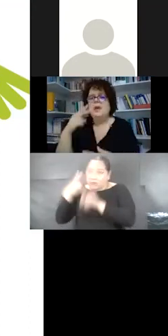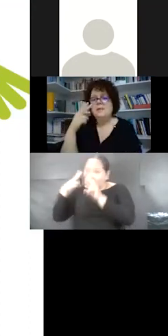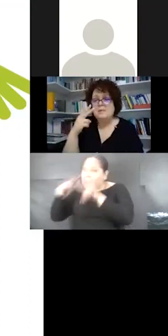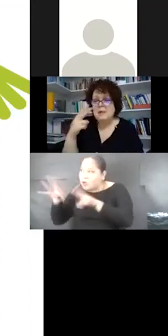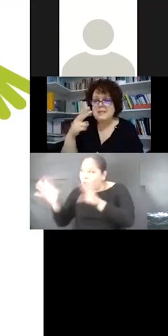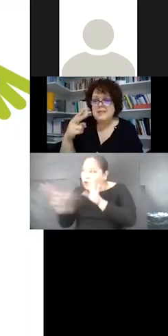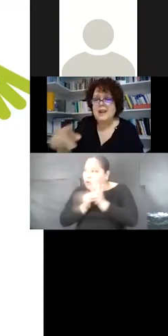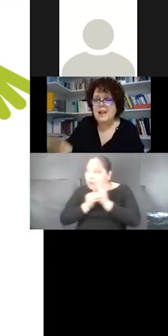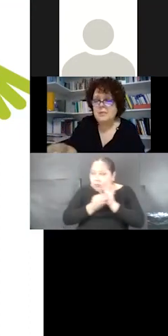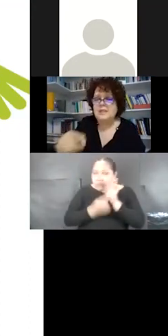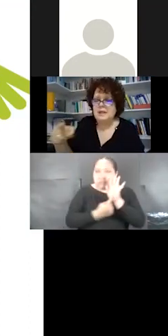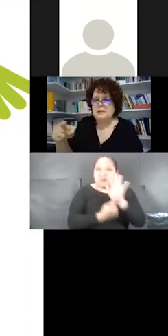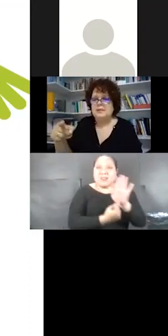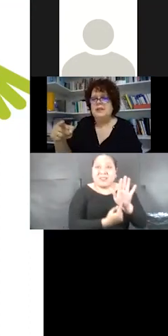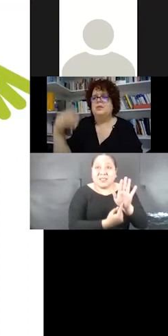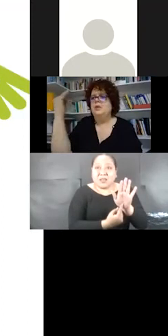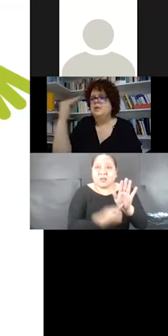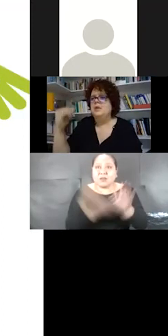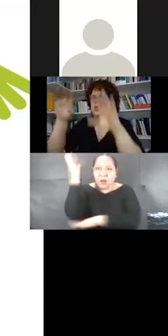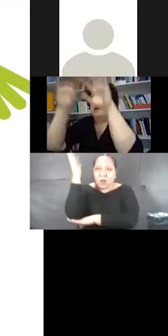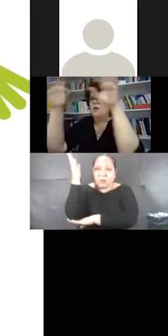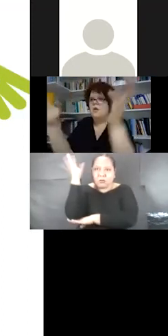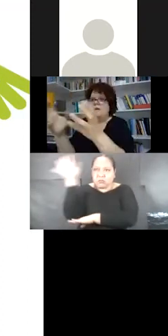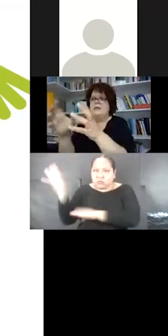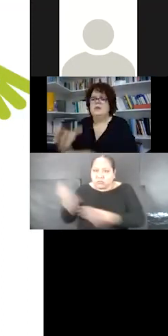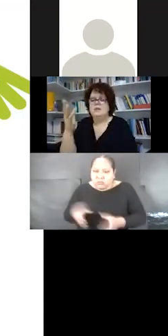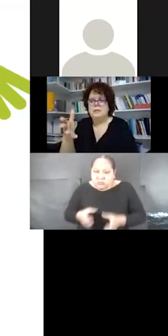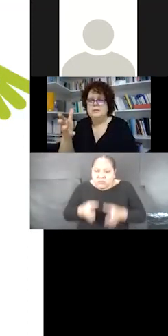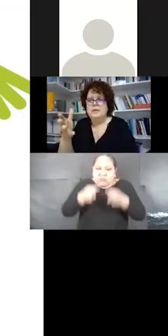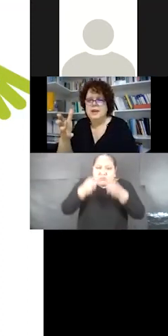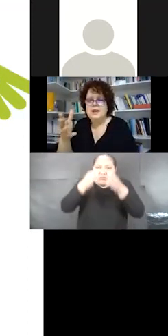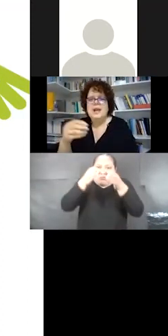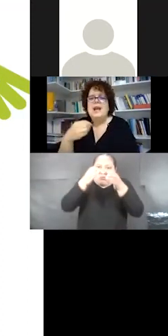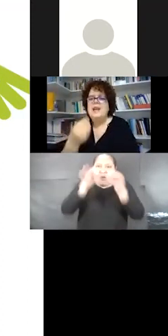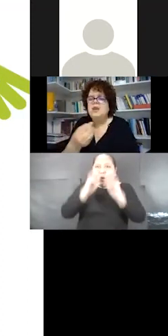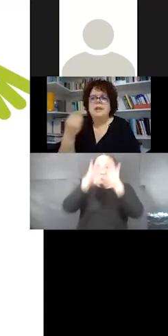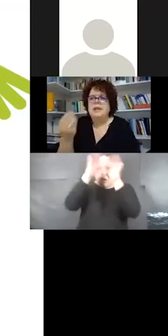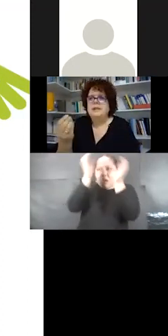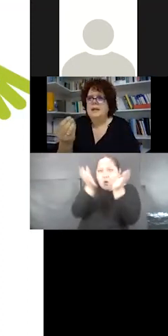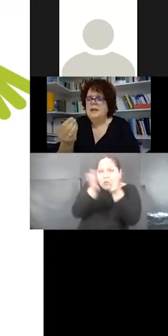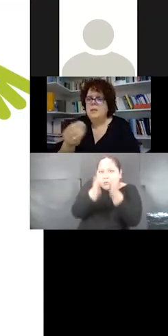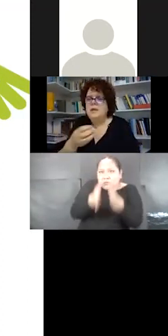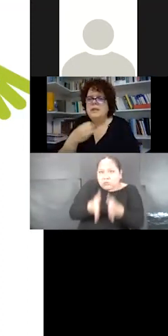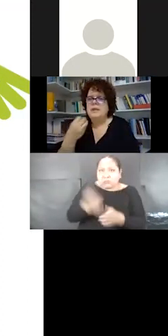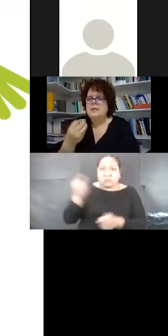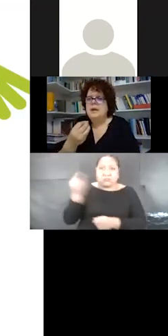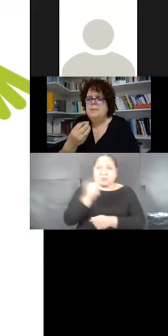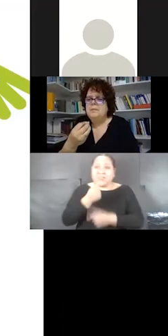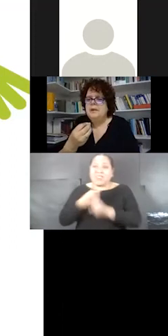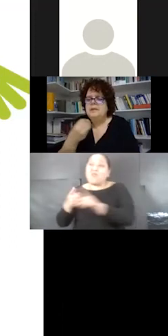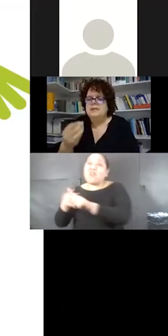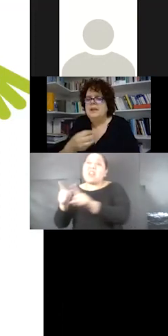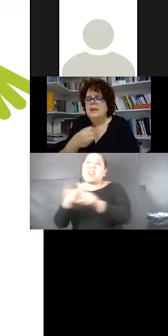lo que, así sea el árbol que está representando, tú lo dibujas con la copa y eso como está puesto acá, ellos van a, la comunidad van